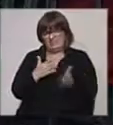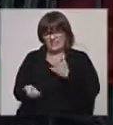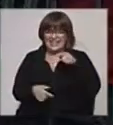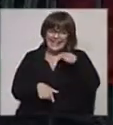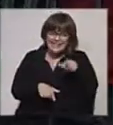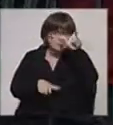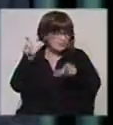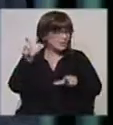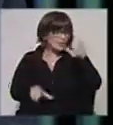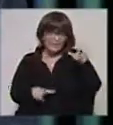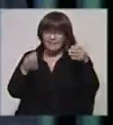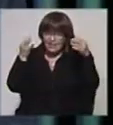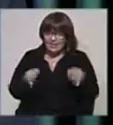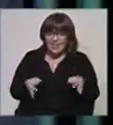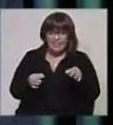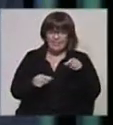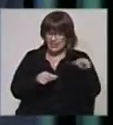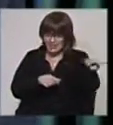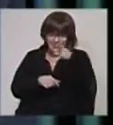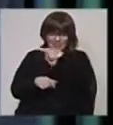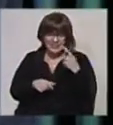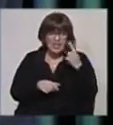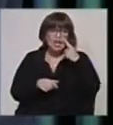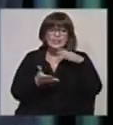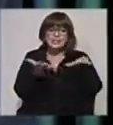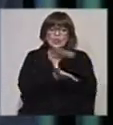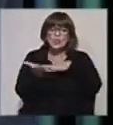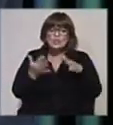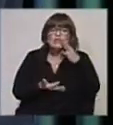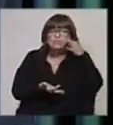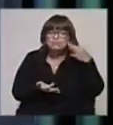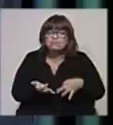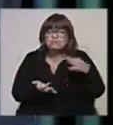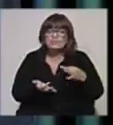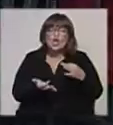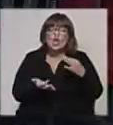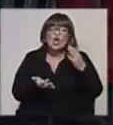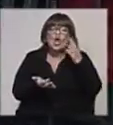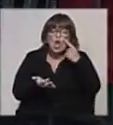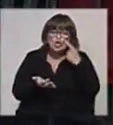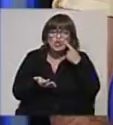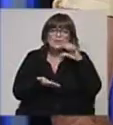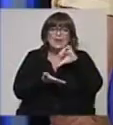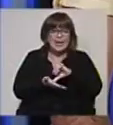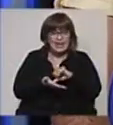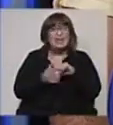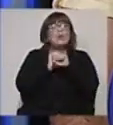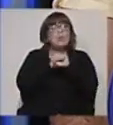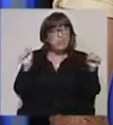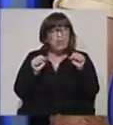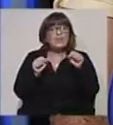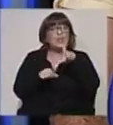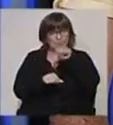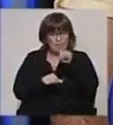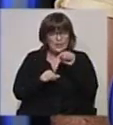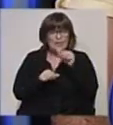gente que es a través de la cual conoces el país, ¿no? Bueno, pueden seguir a Juan Polié en su cuenta de